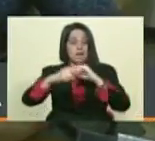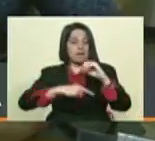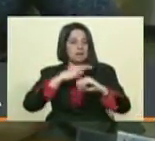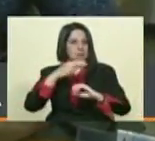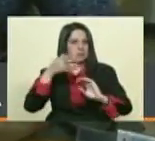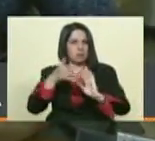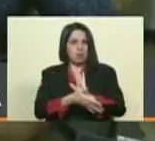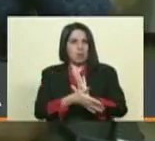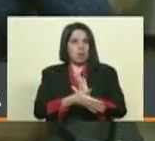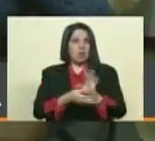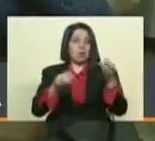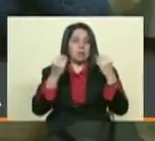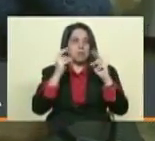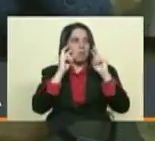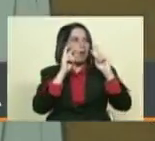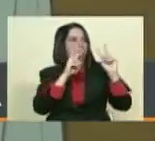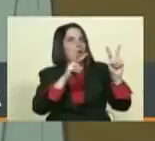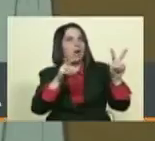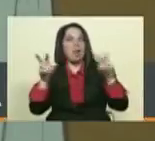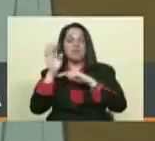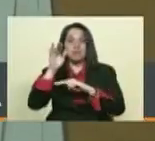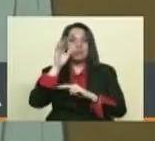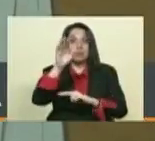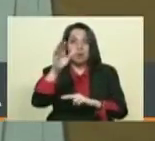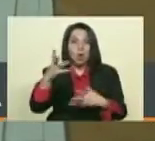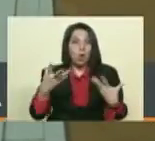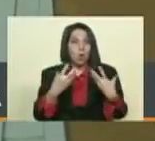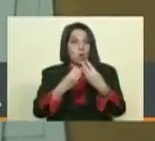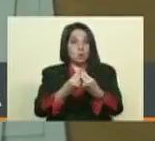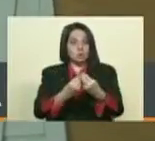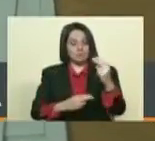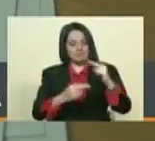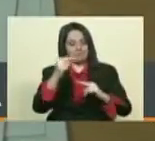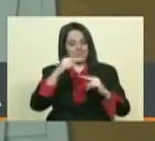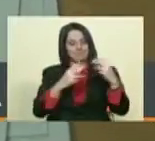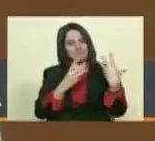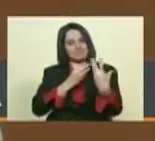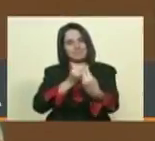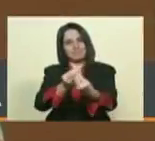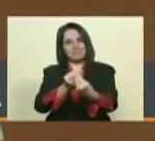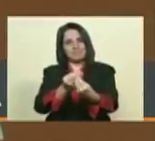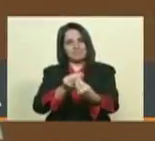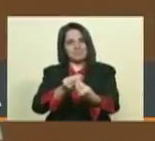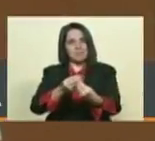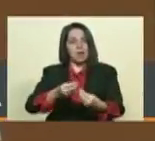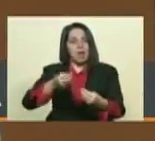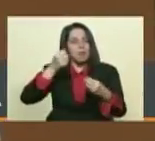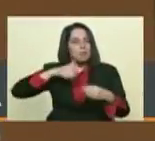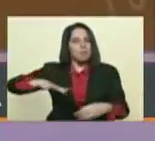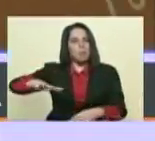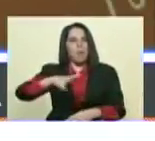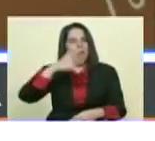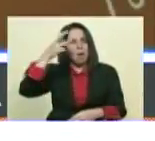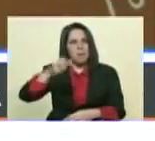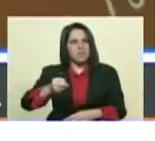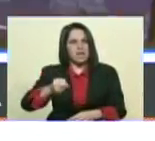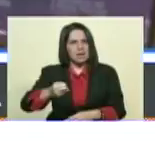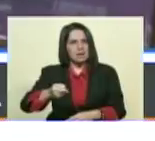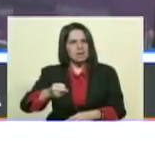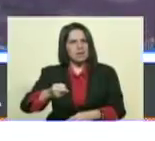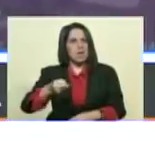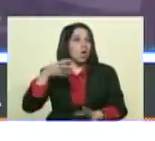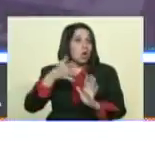no solamente estamos mirando al futuro con él, sino que lo estamos construyendo junto al pueblo petareño. Aquí entonces